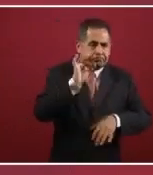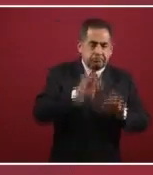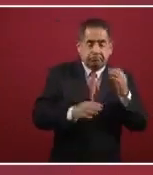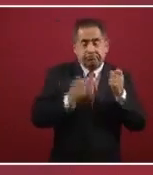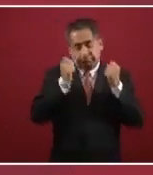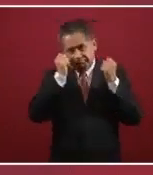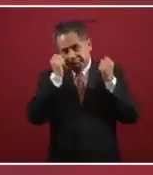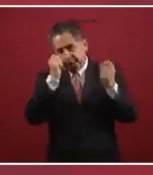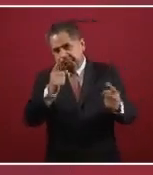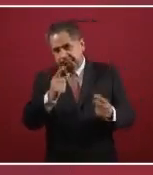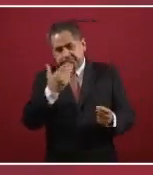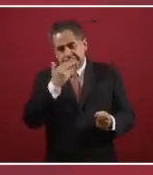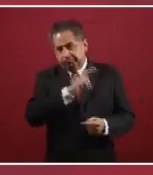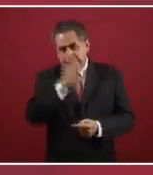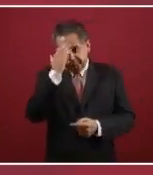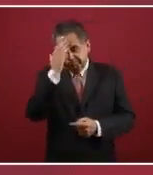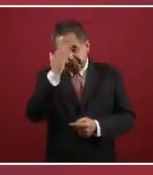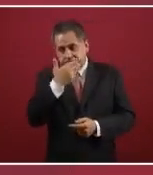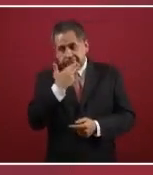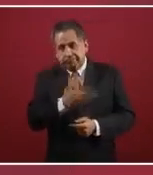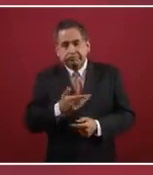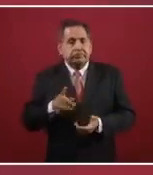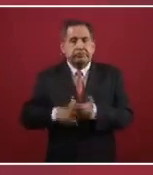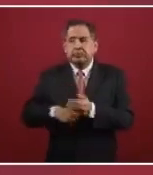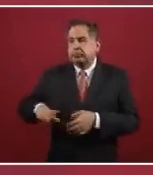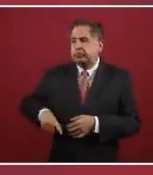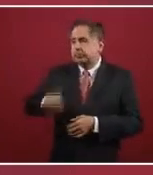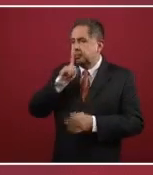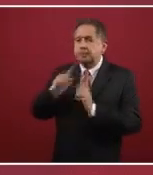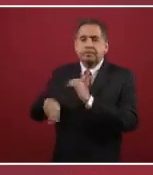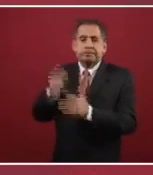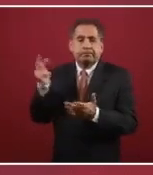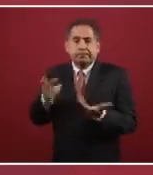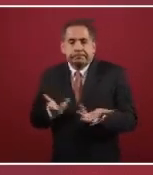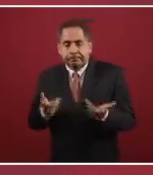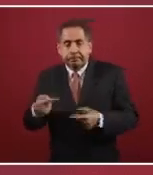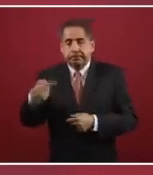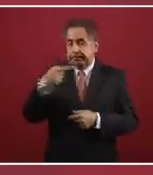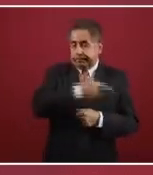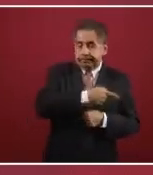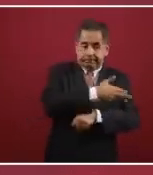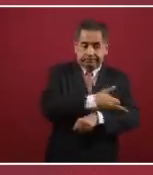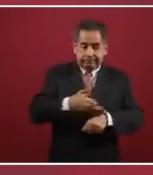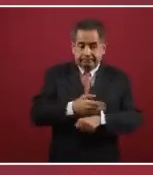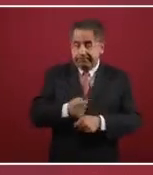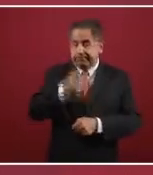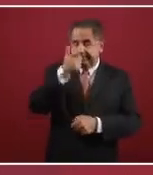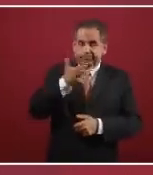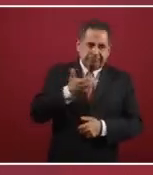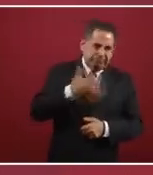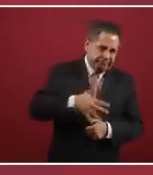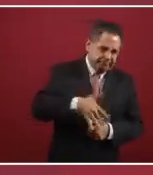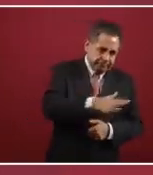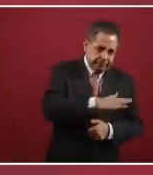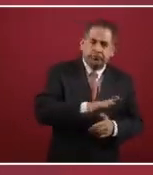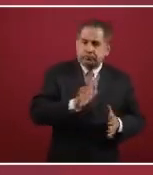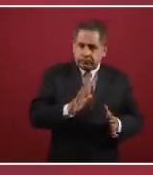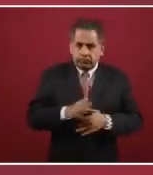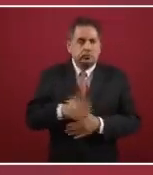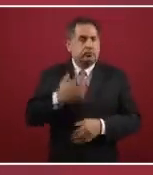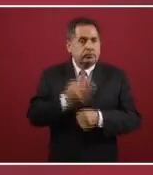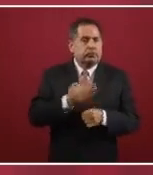ya hace un momento, ante la ausencia y las omisiones del Estado fueron las familias quienes realizaron la búsqueda. Hoy estamos asumiendo